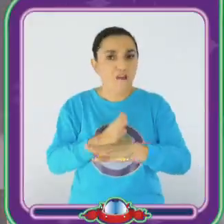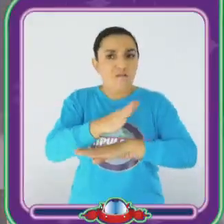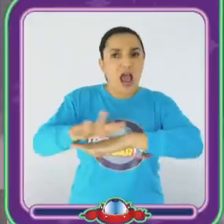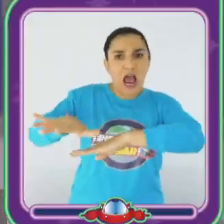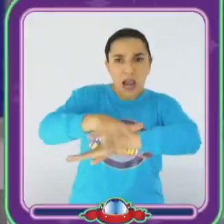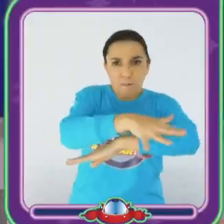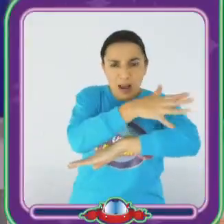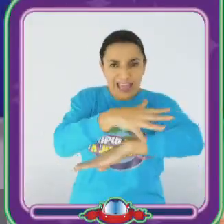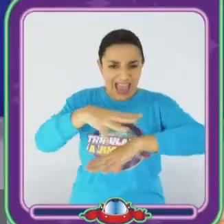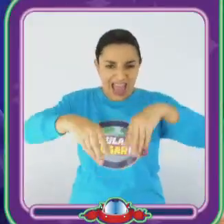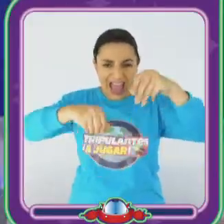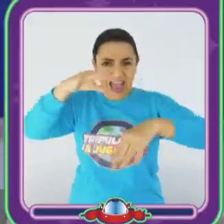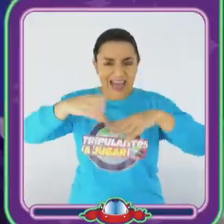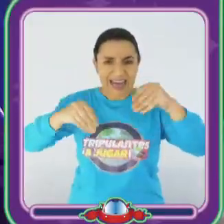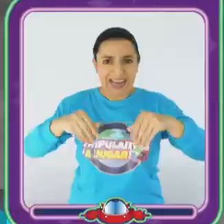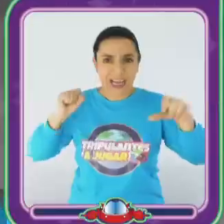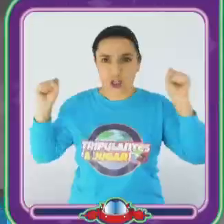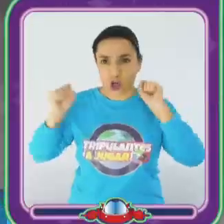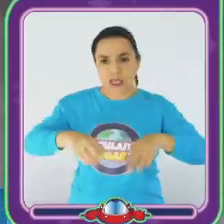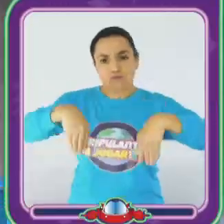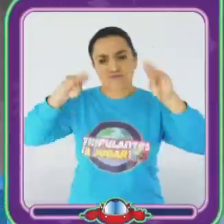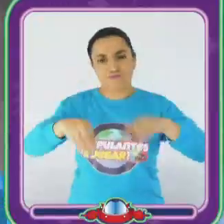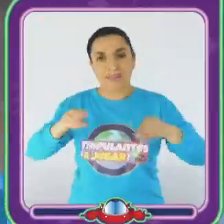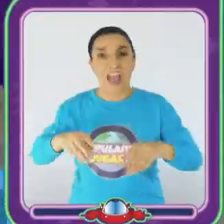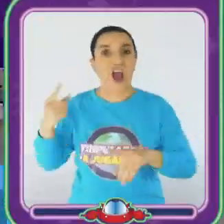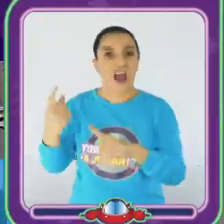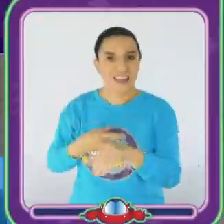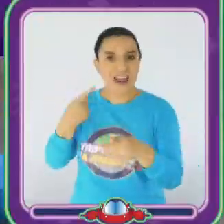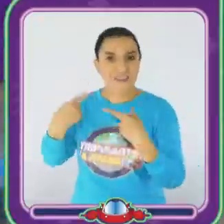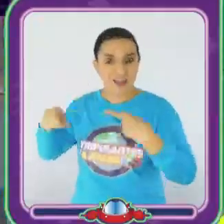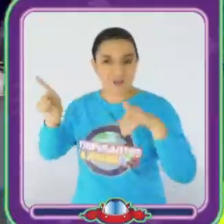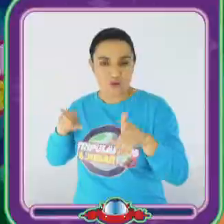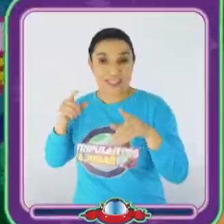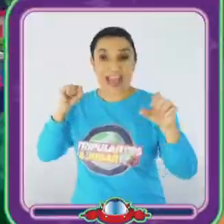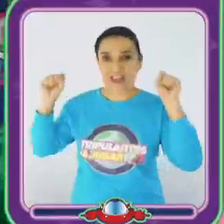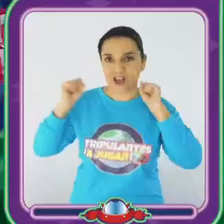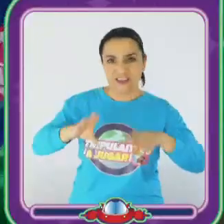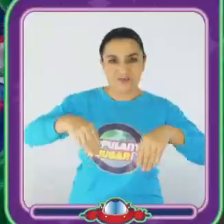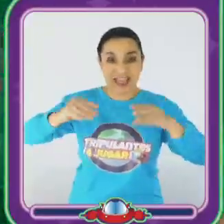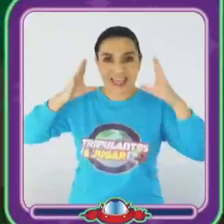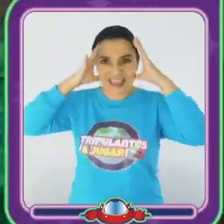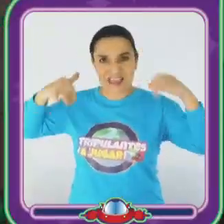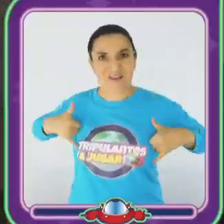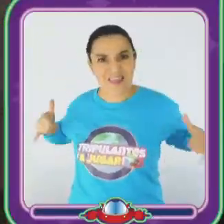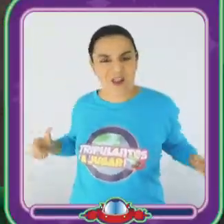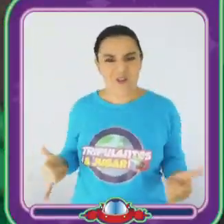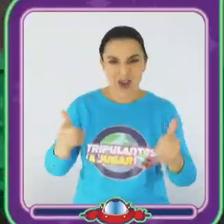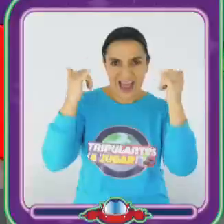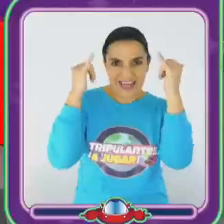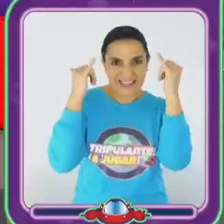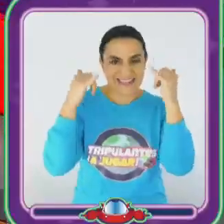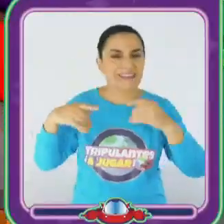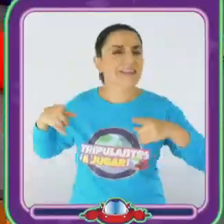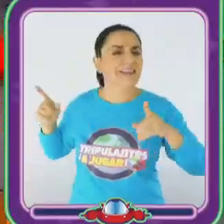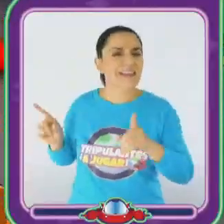va a la playa y está la toalla llena de arena y la empezamos a sacudir. ¡Vuelve la música! ¡Sacudimos la toalla! ¡Tripulantes, a